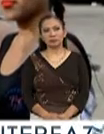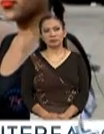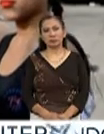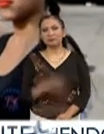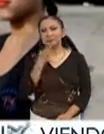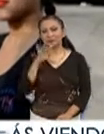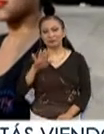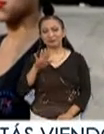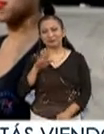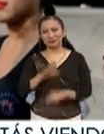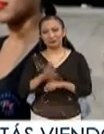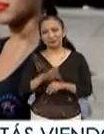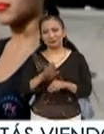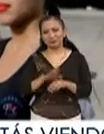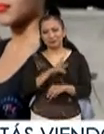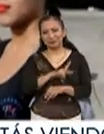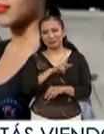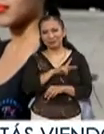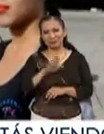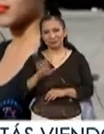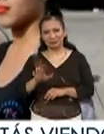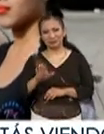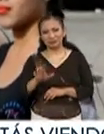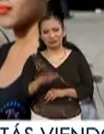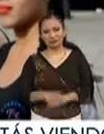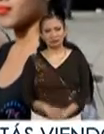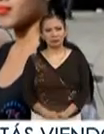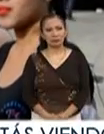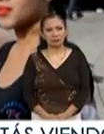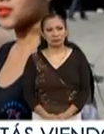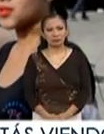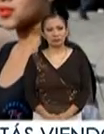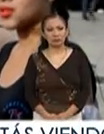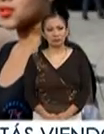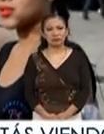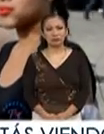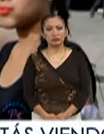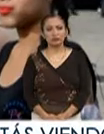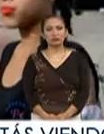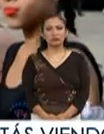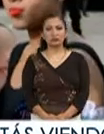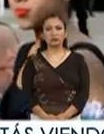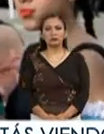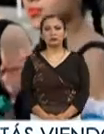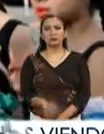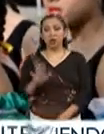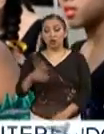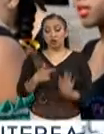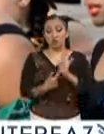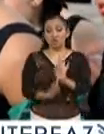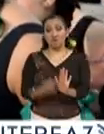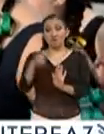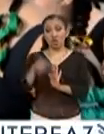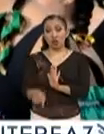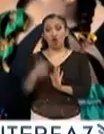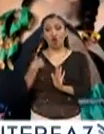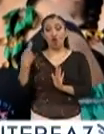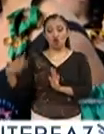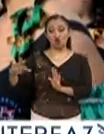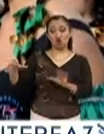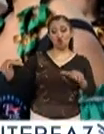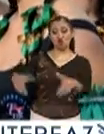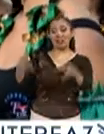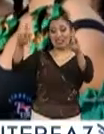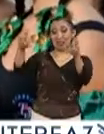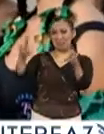Natal, um balé natalino e assim vai, entendeu? Por época do ano. Sus presentaciones